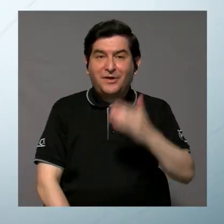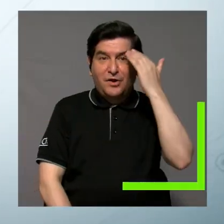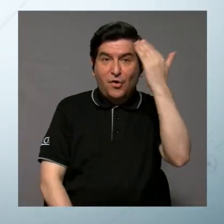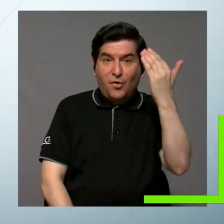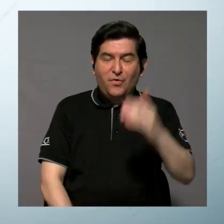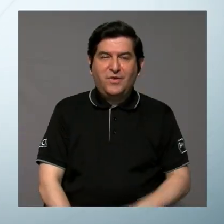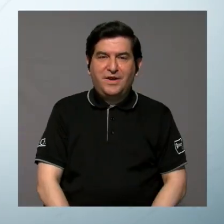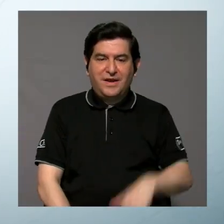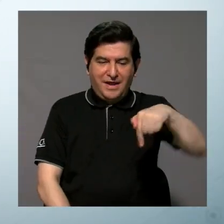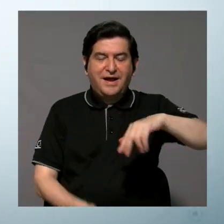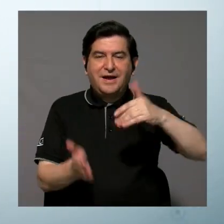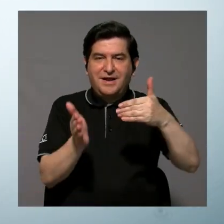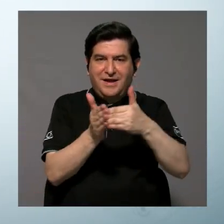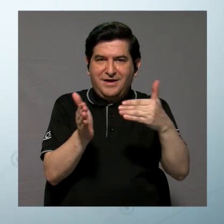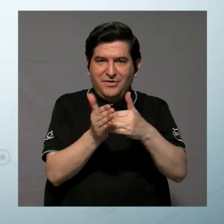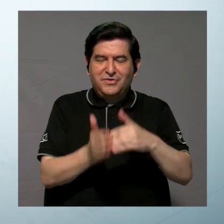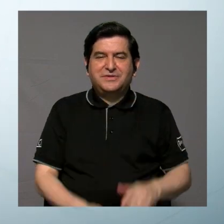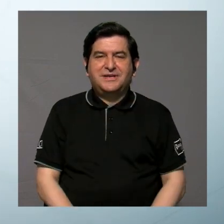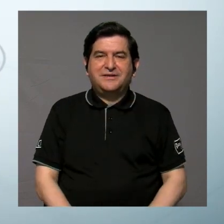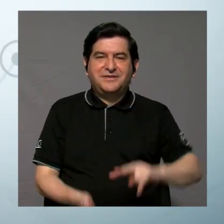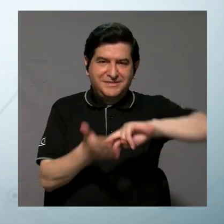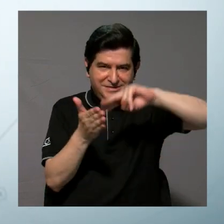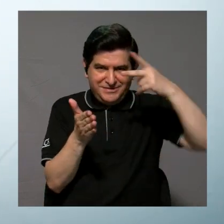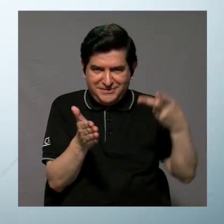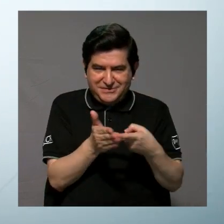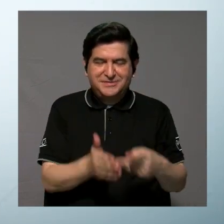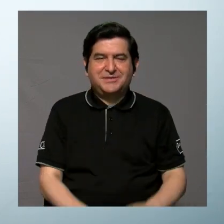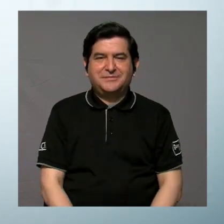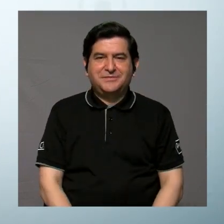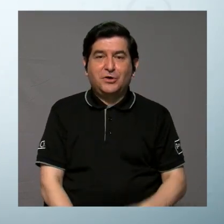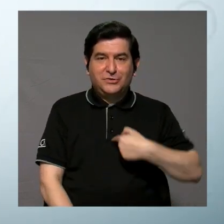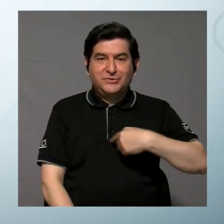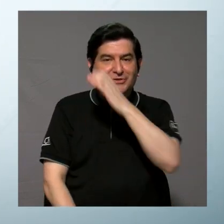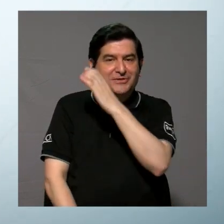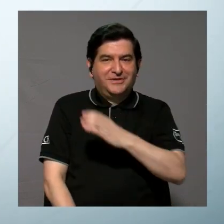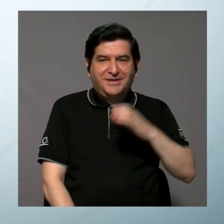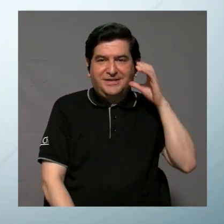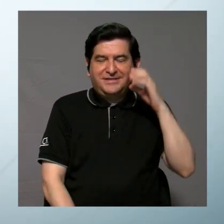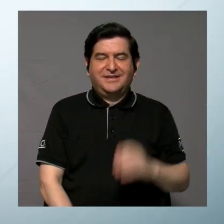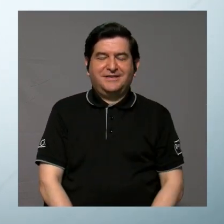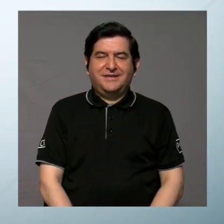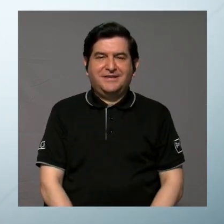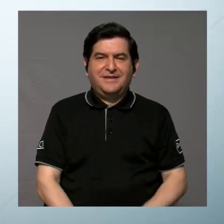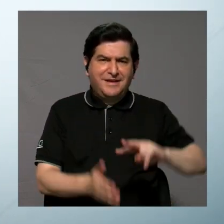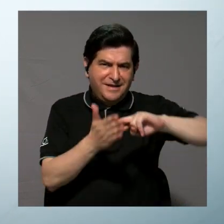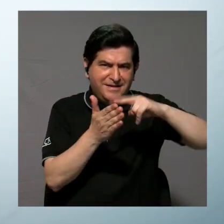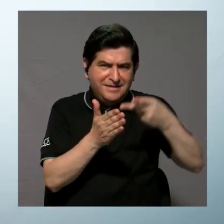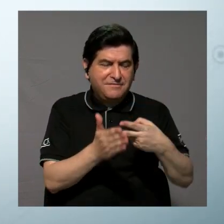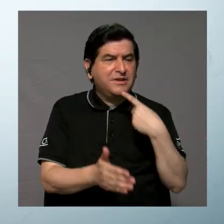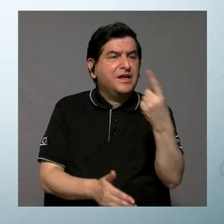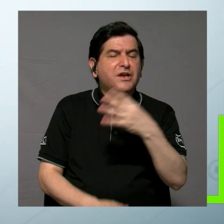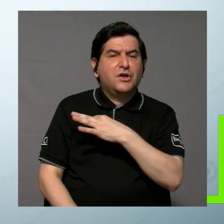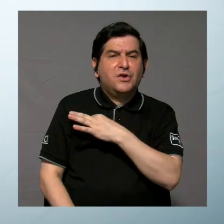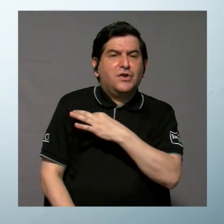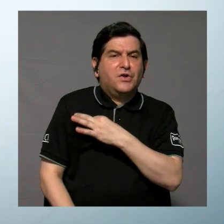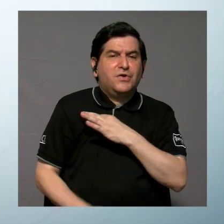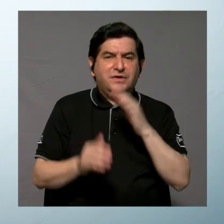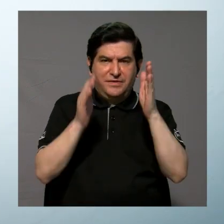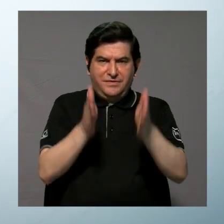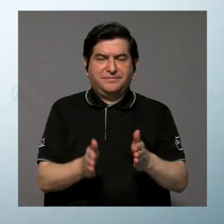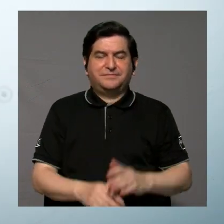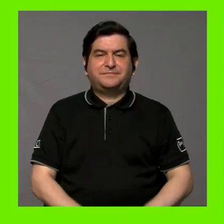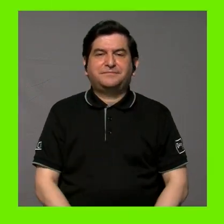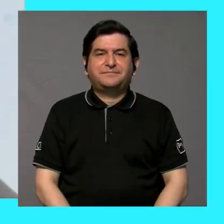Hola, nos encontramos de nuevo en este segmento que hemos llamado Conceptos. Soy Catalina Lao y voy a definir lo que dijo nuestro invitado